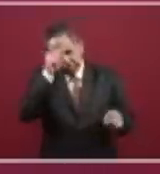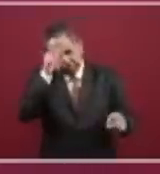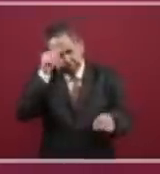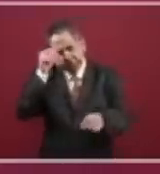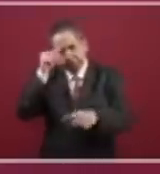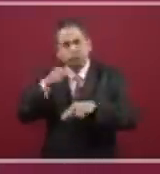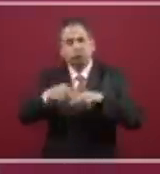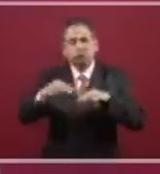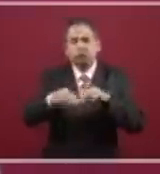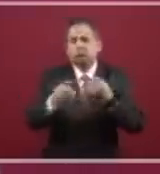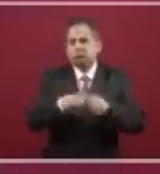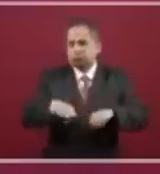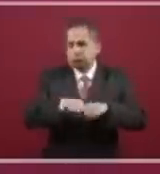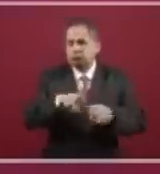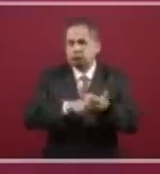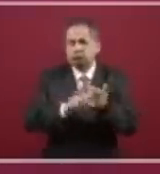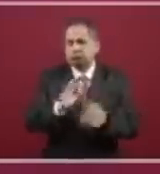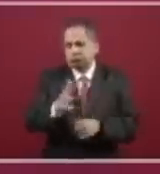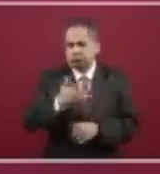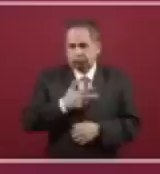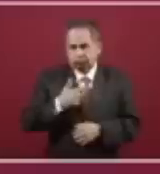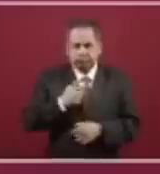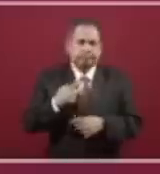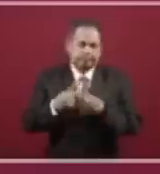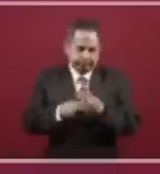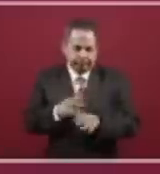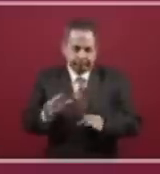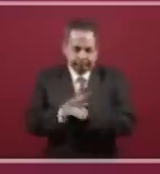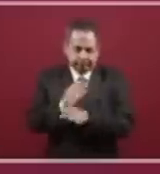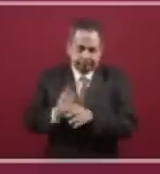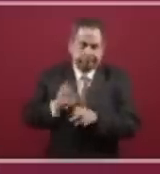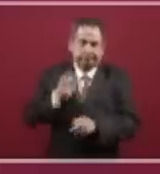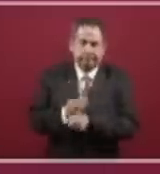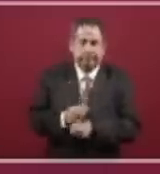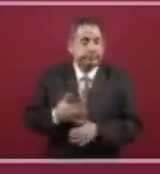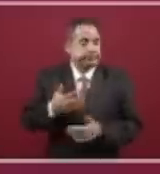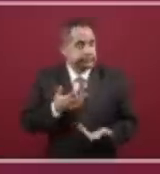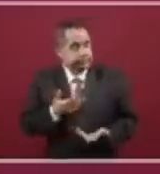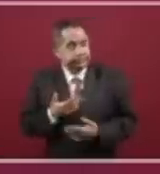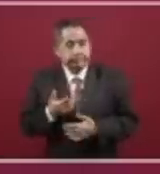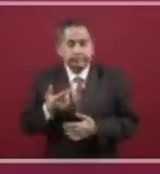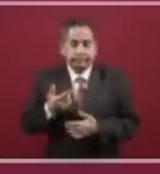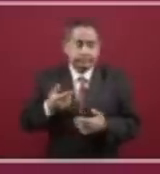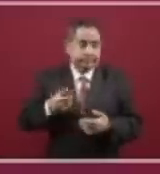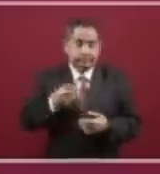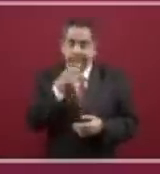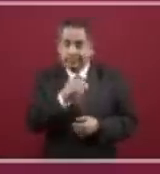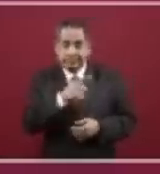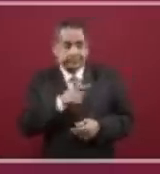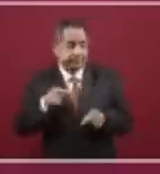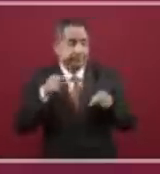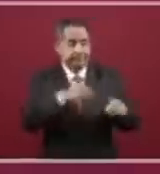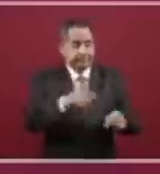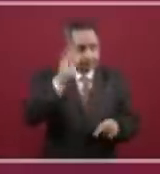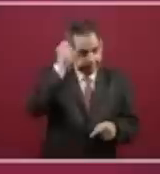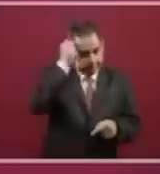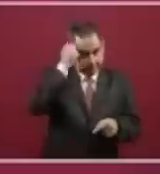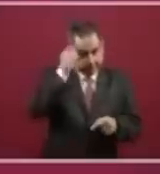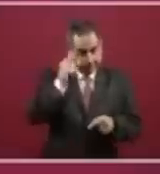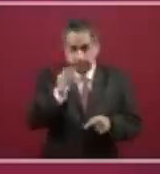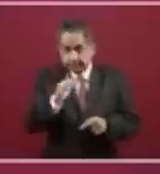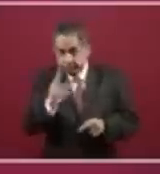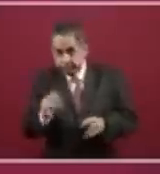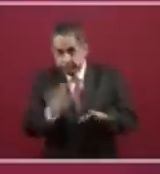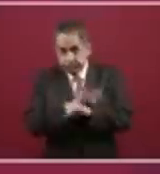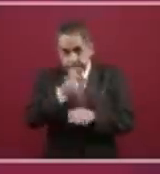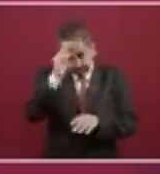para modificar las condiciones de los créditos que obligaban a la inversión en él texcoco y se había acordado la